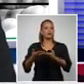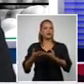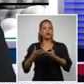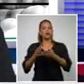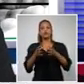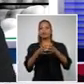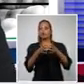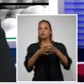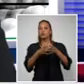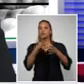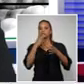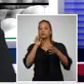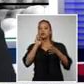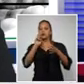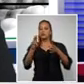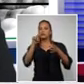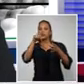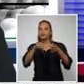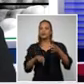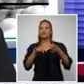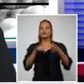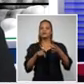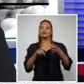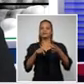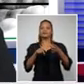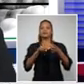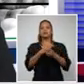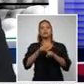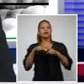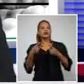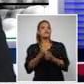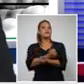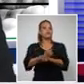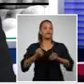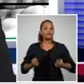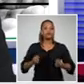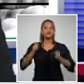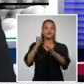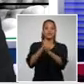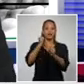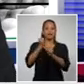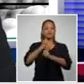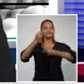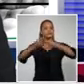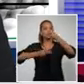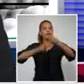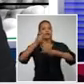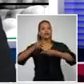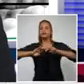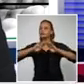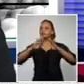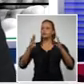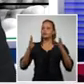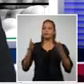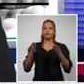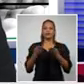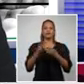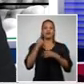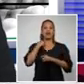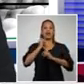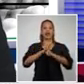son reconocidos en el día de hoy por el esfuerzo, el trabajo que han venido realizando durante todo este año